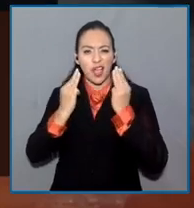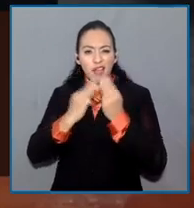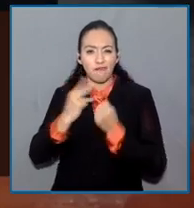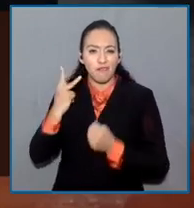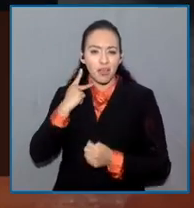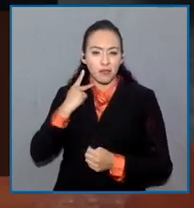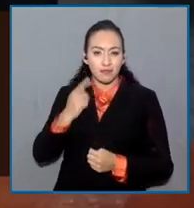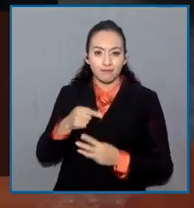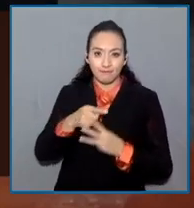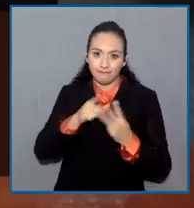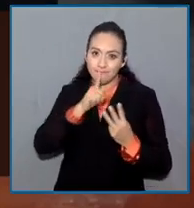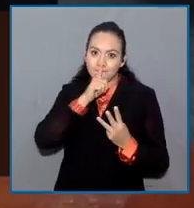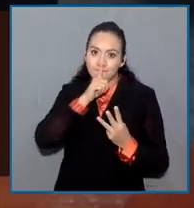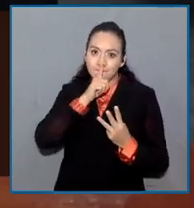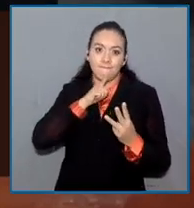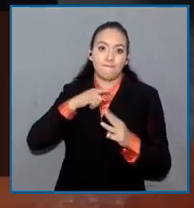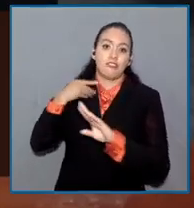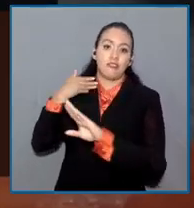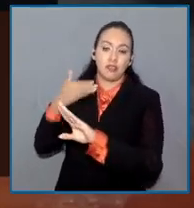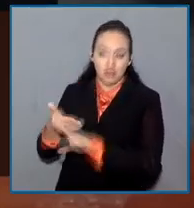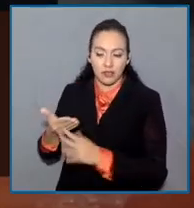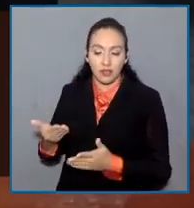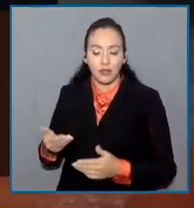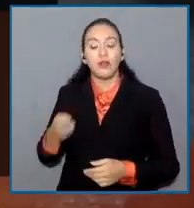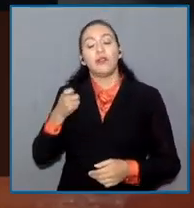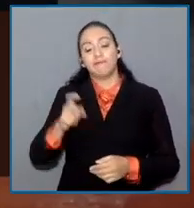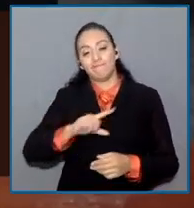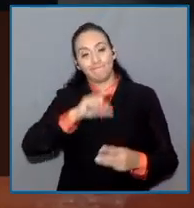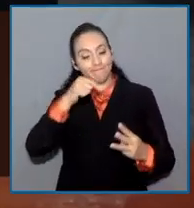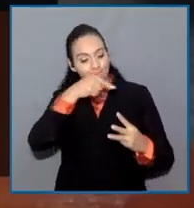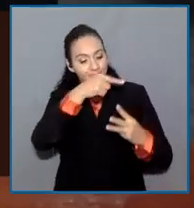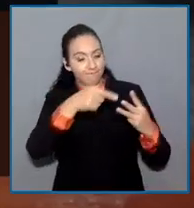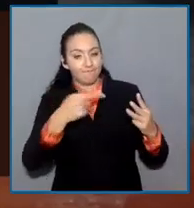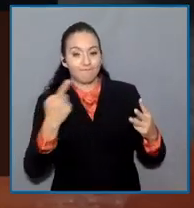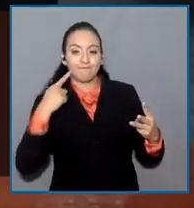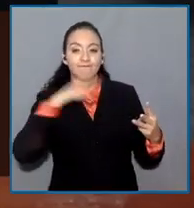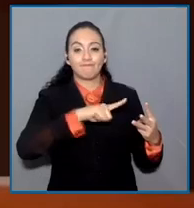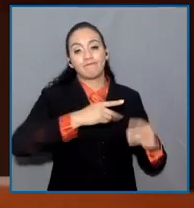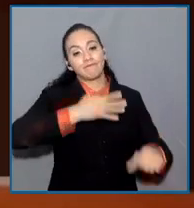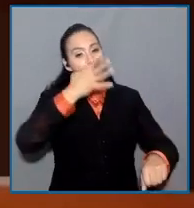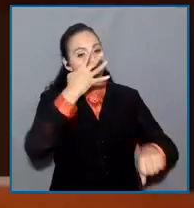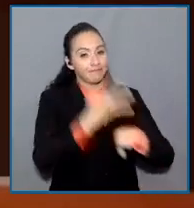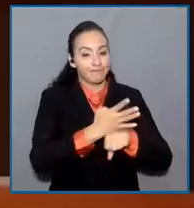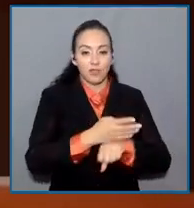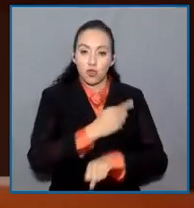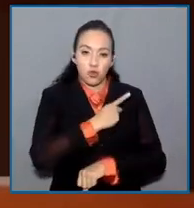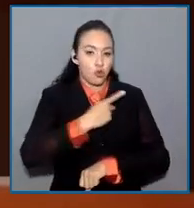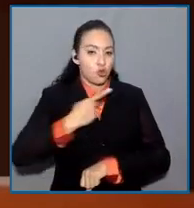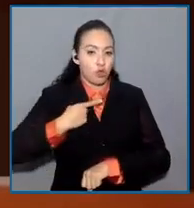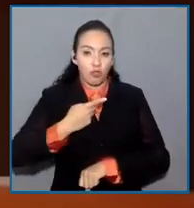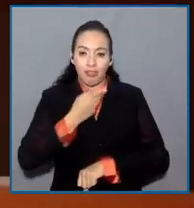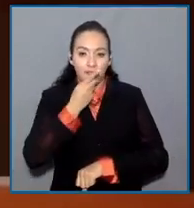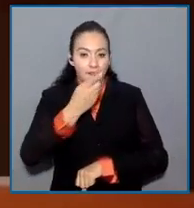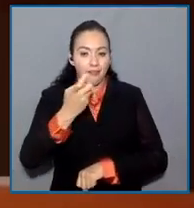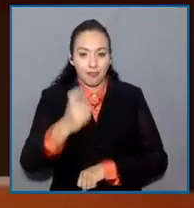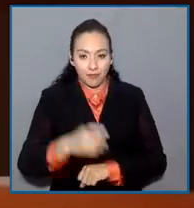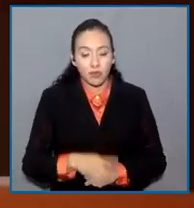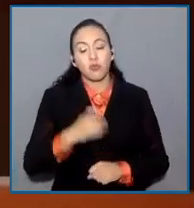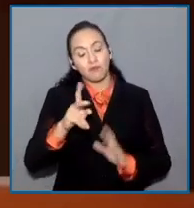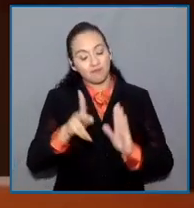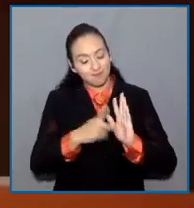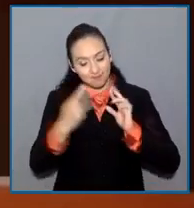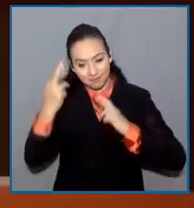impugnó ante la Sala Superior y esta ordenó a la Sala Regional analizar nuevamente este asunto, por lo que se ordenó